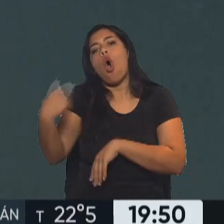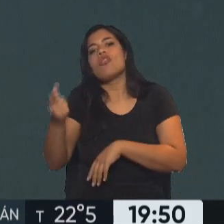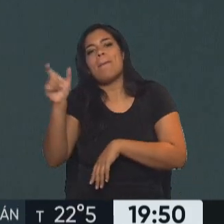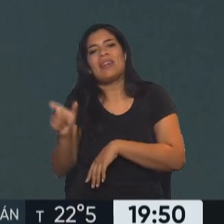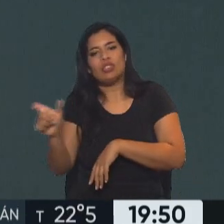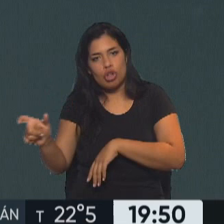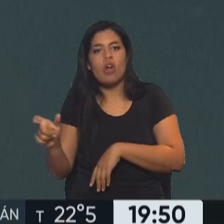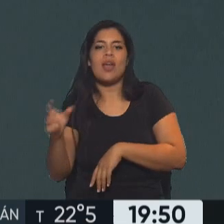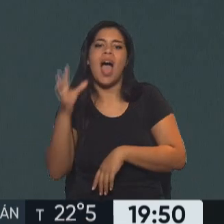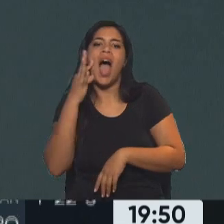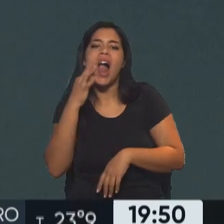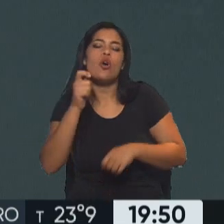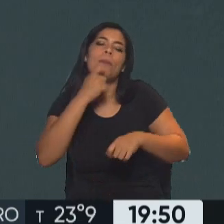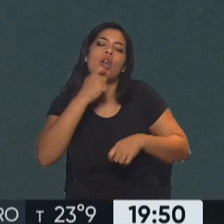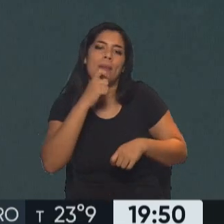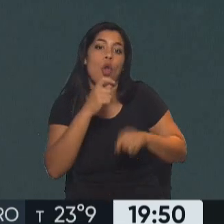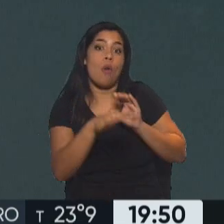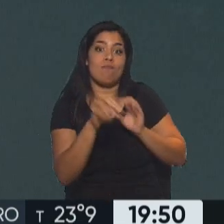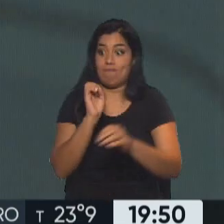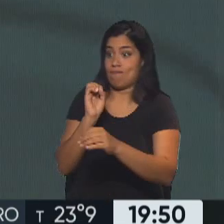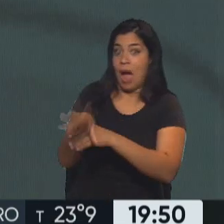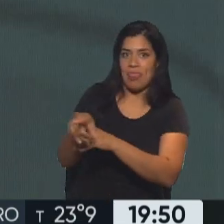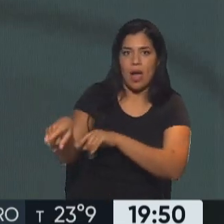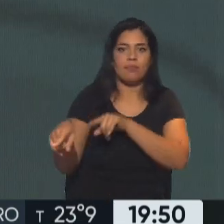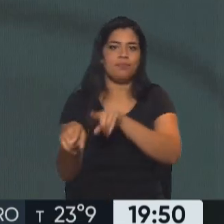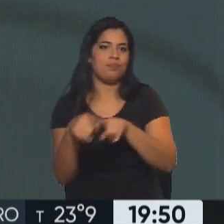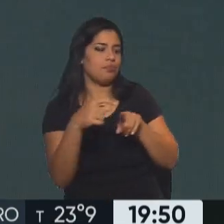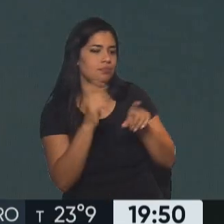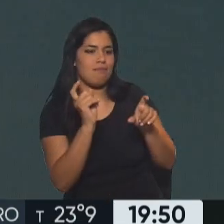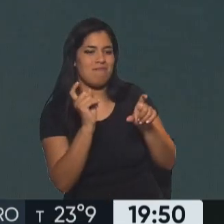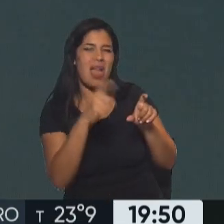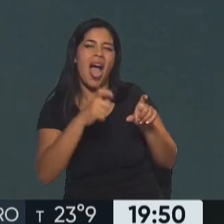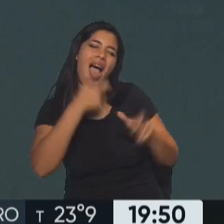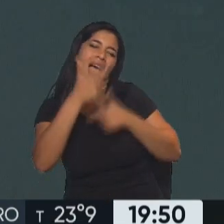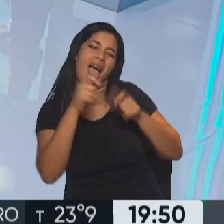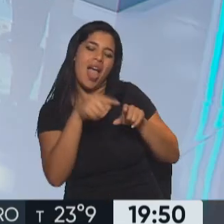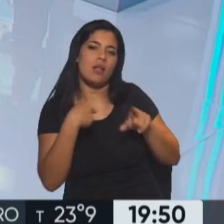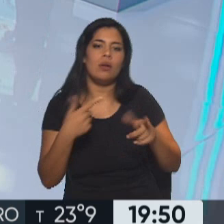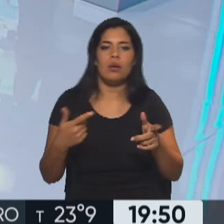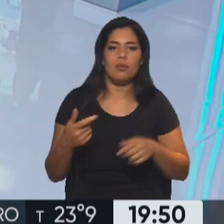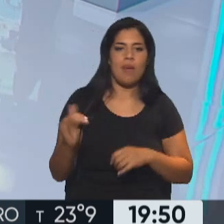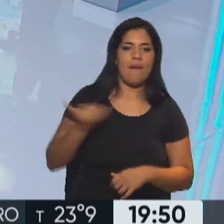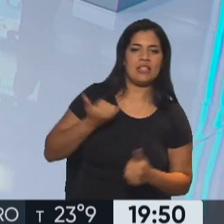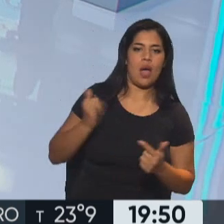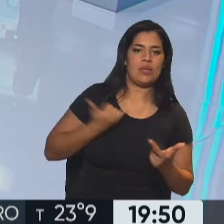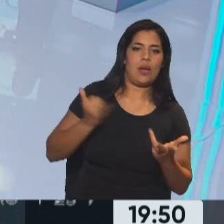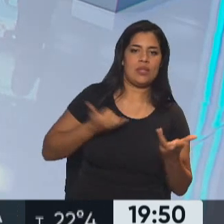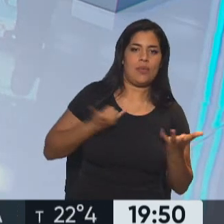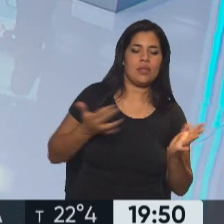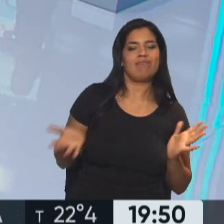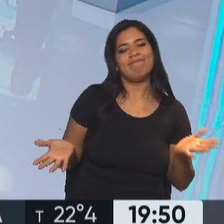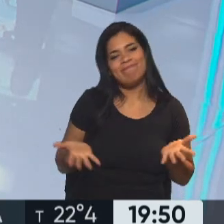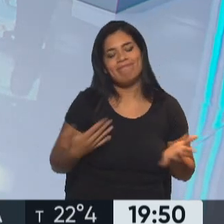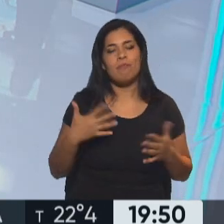una notificación de que alguien te puso eso. Ah, y claro, te volvés loca. Y para mí ¿no? va a cambiar un poco el lenguaje. Vieron que